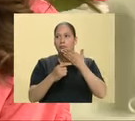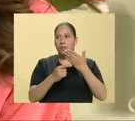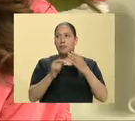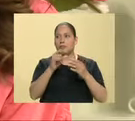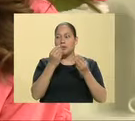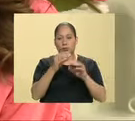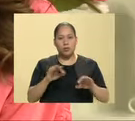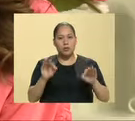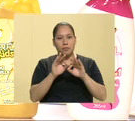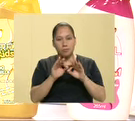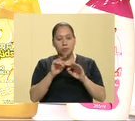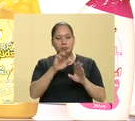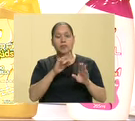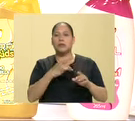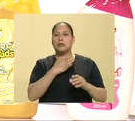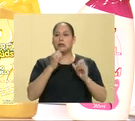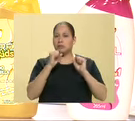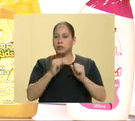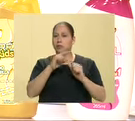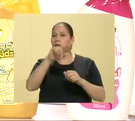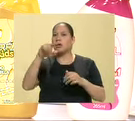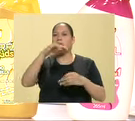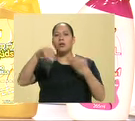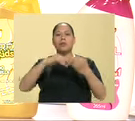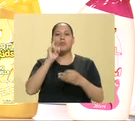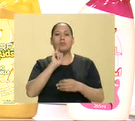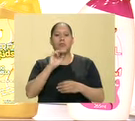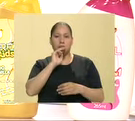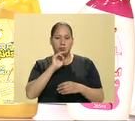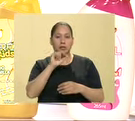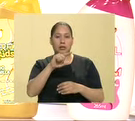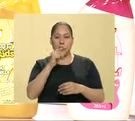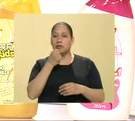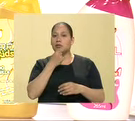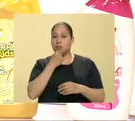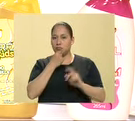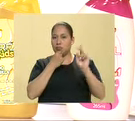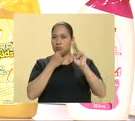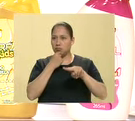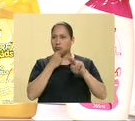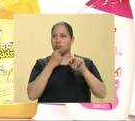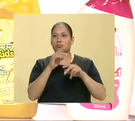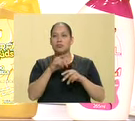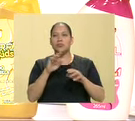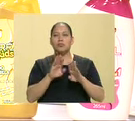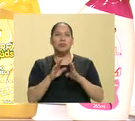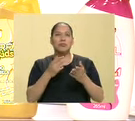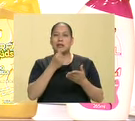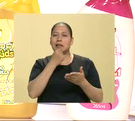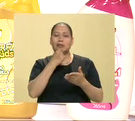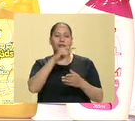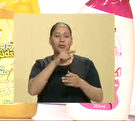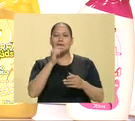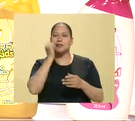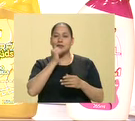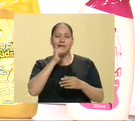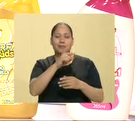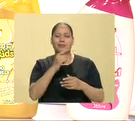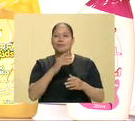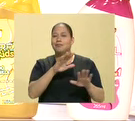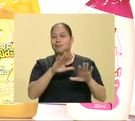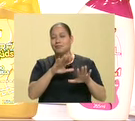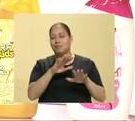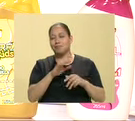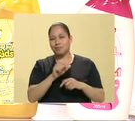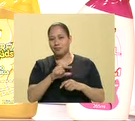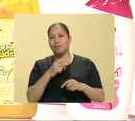súper importante porque da la seguridad a todas las mamás. La verdad es que los niños son pues el alma de las casas y claro